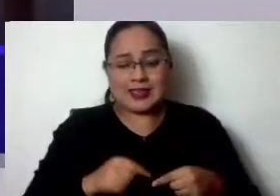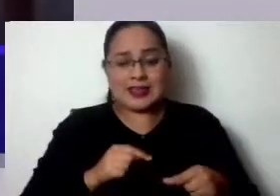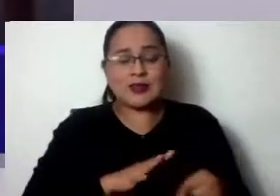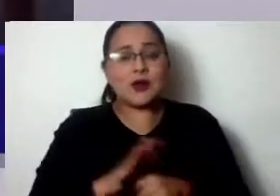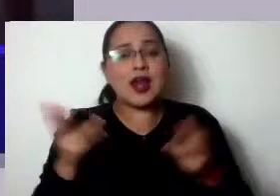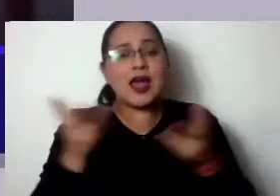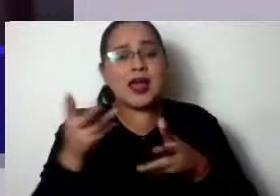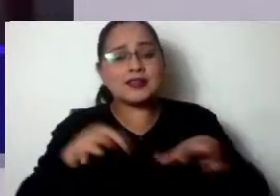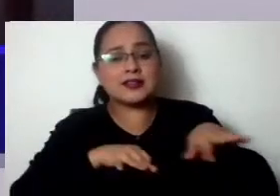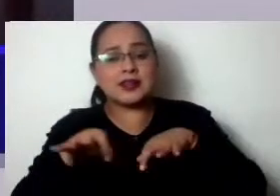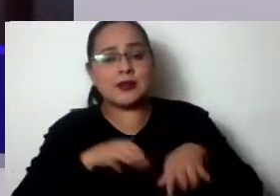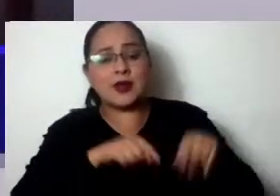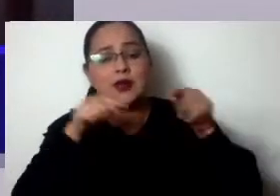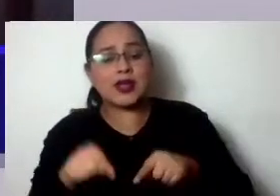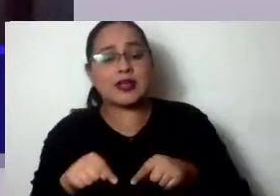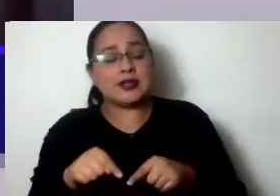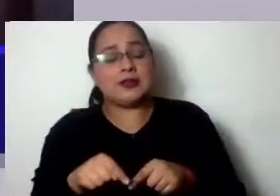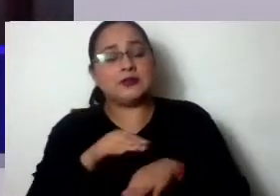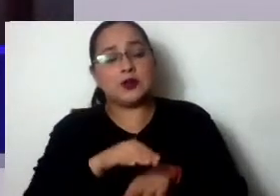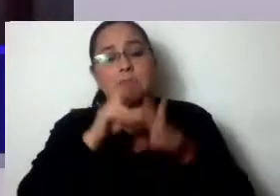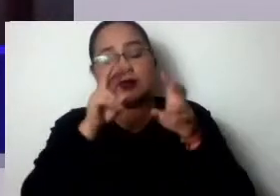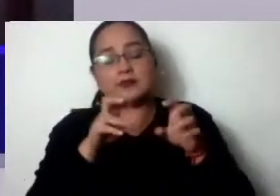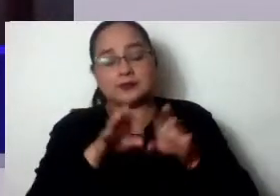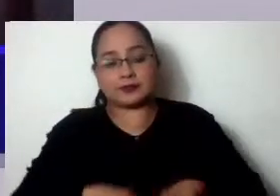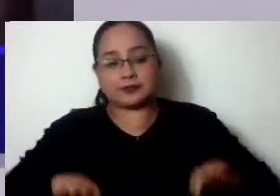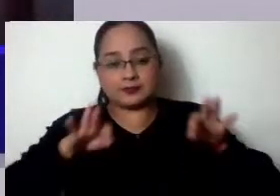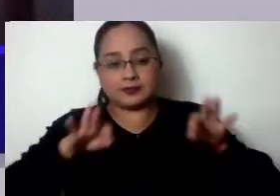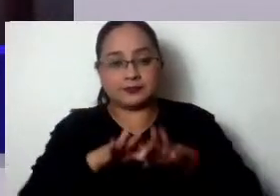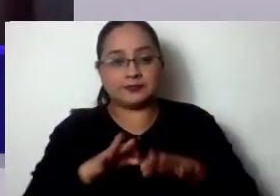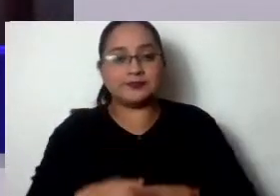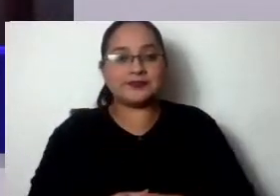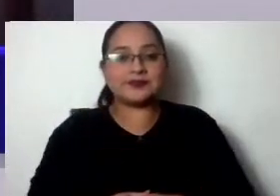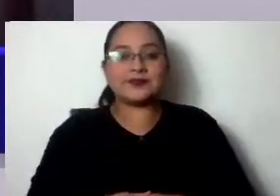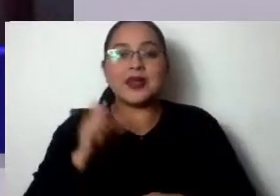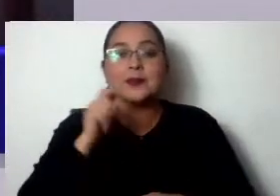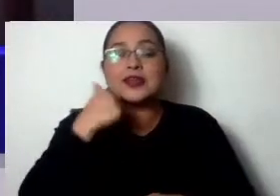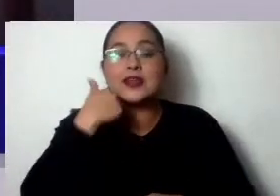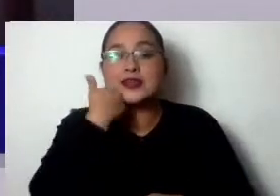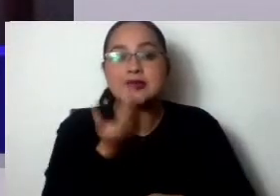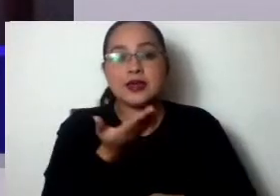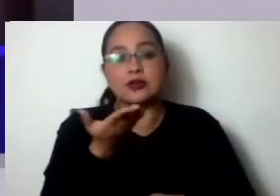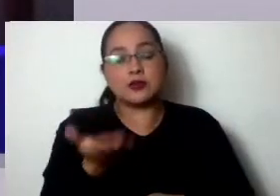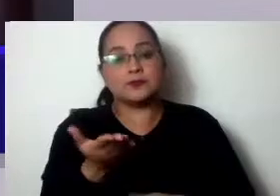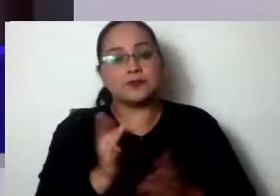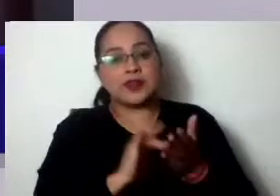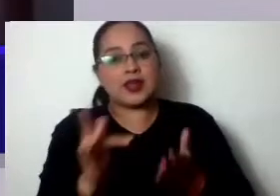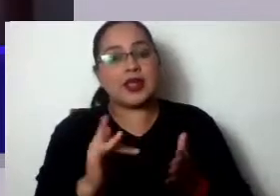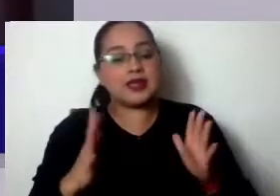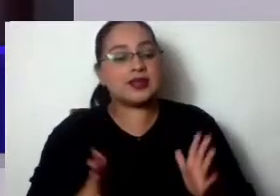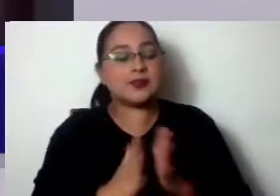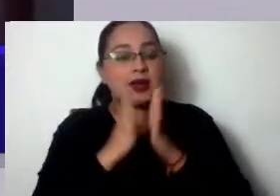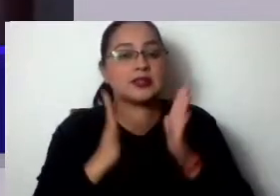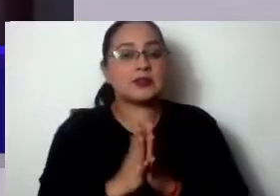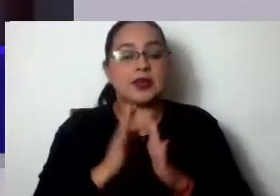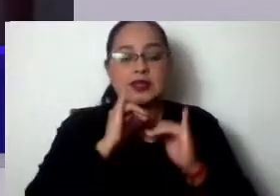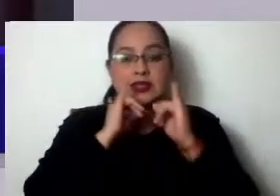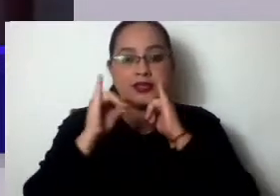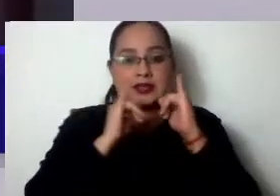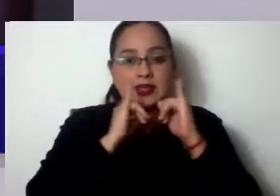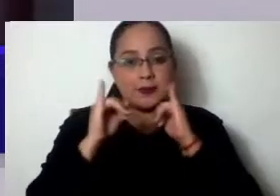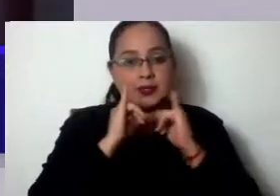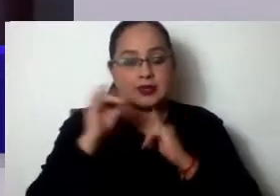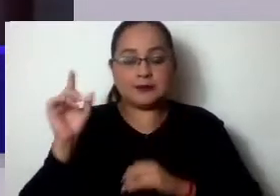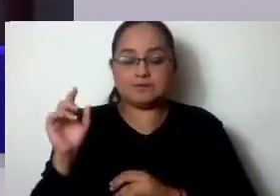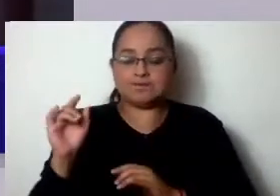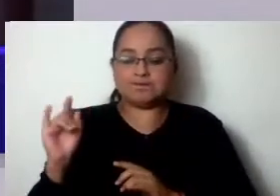suprema corte en este tema tan relevante también deseo reconocer la participación de los intérpretes que